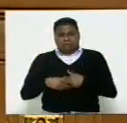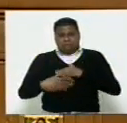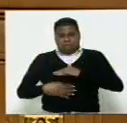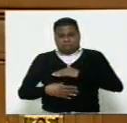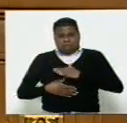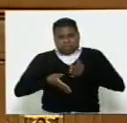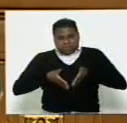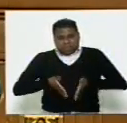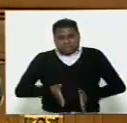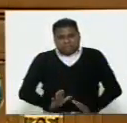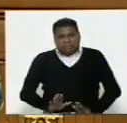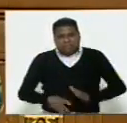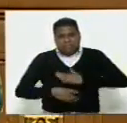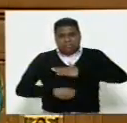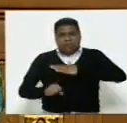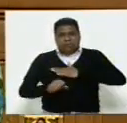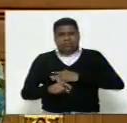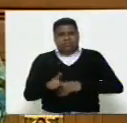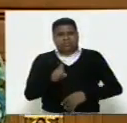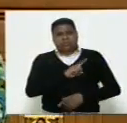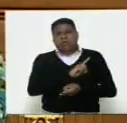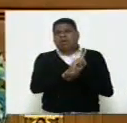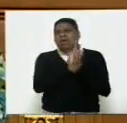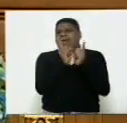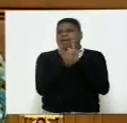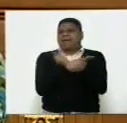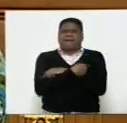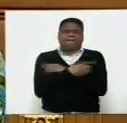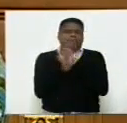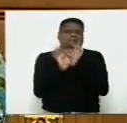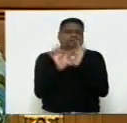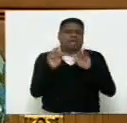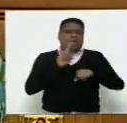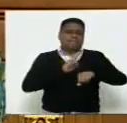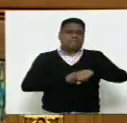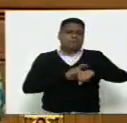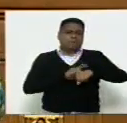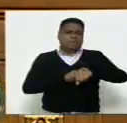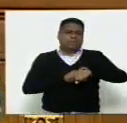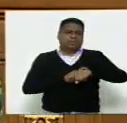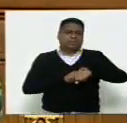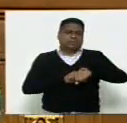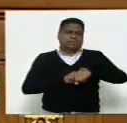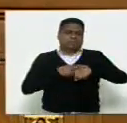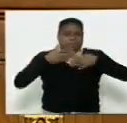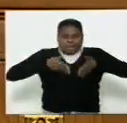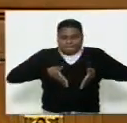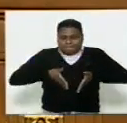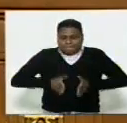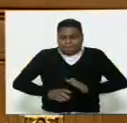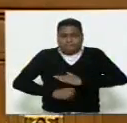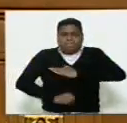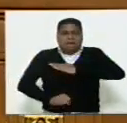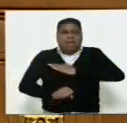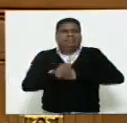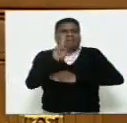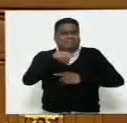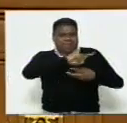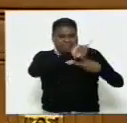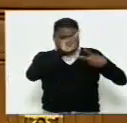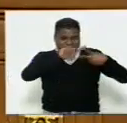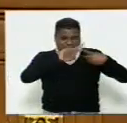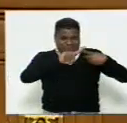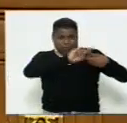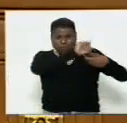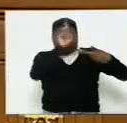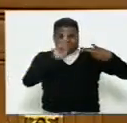cambio por nada el momento de parir y amamantar. Es la gloria más